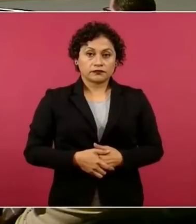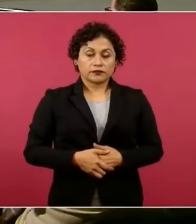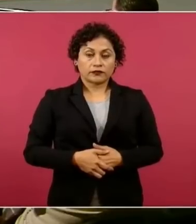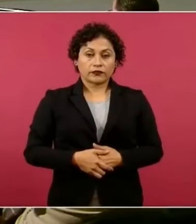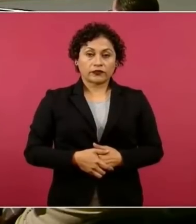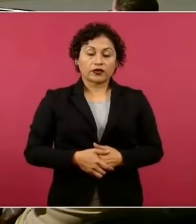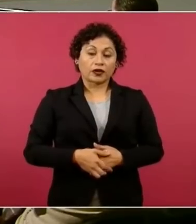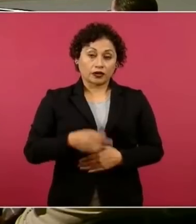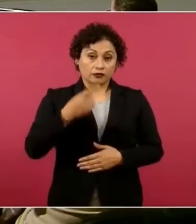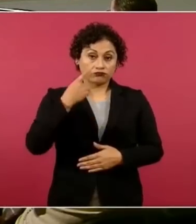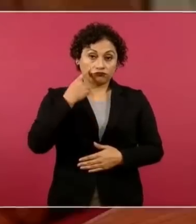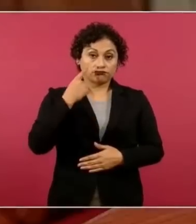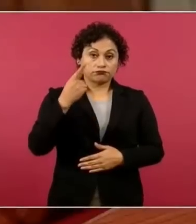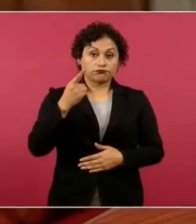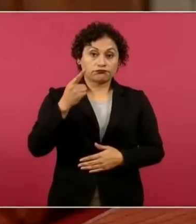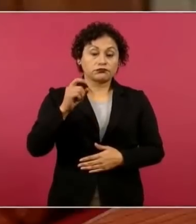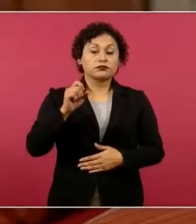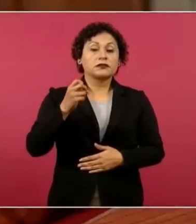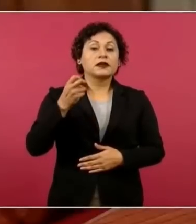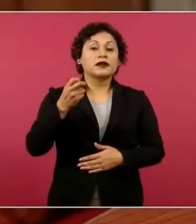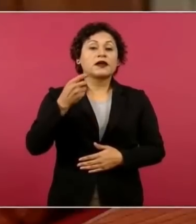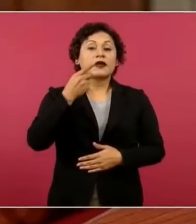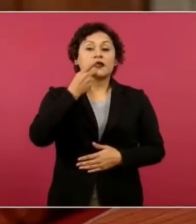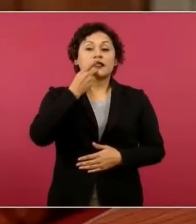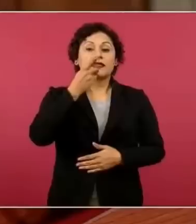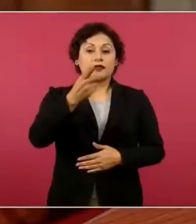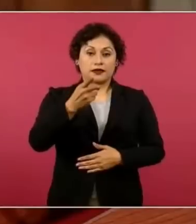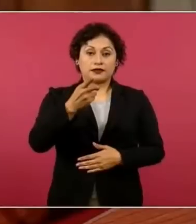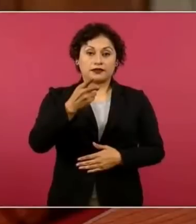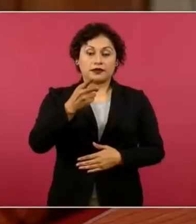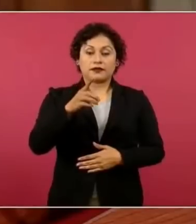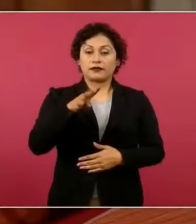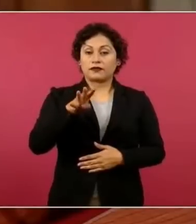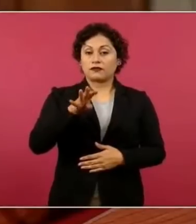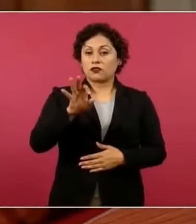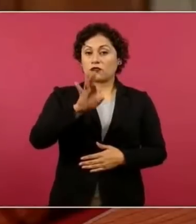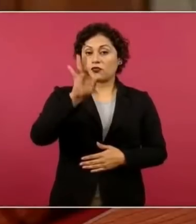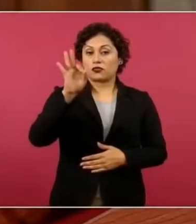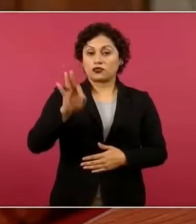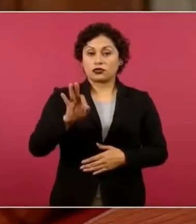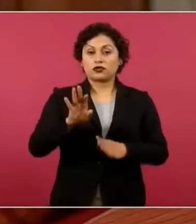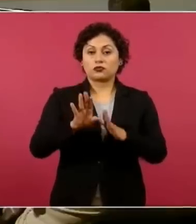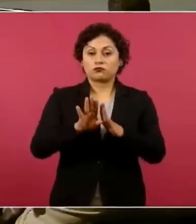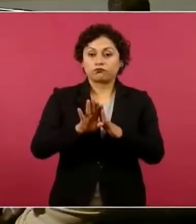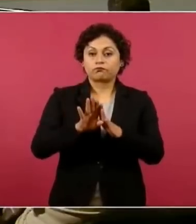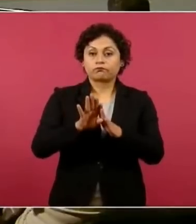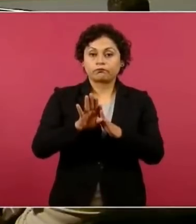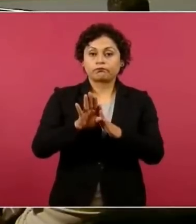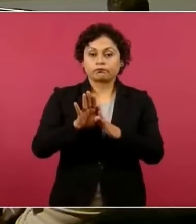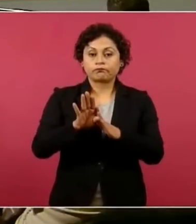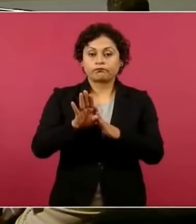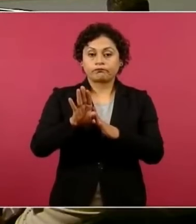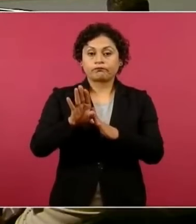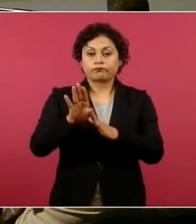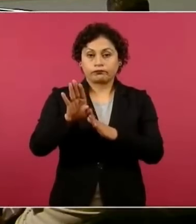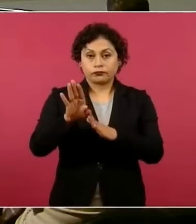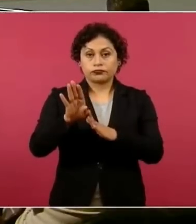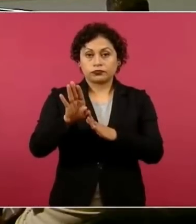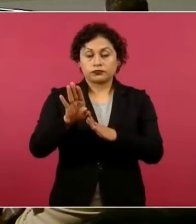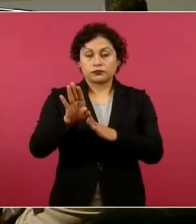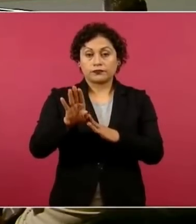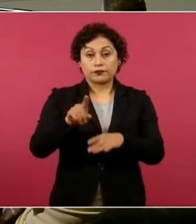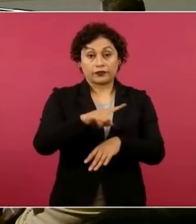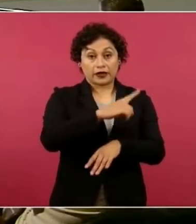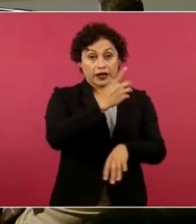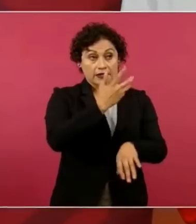Es un incremento en el índice de 19%, más que el incremento en la bolsa de Estados